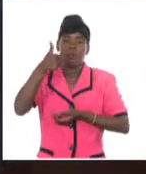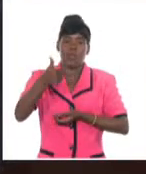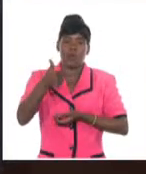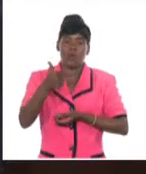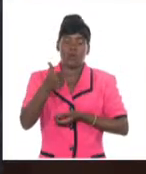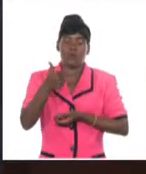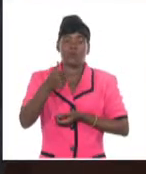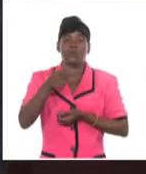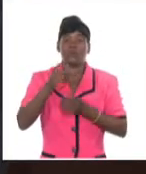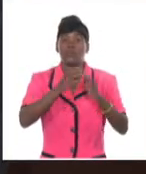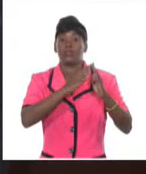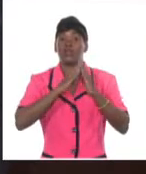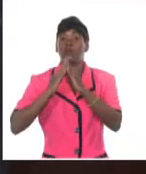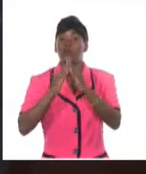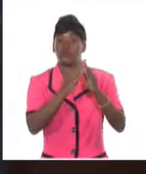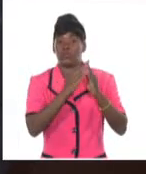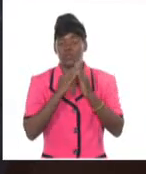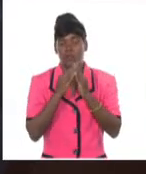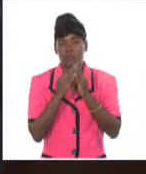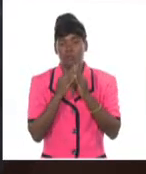a aportar lo que somos,